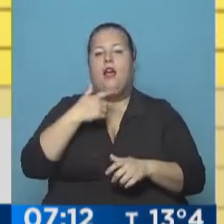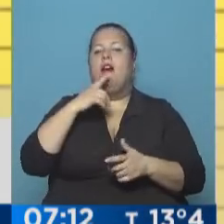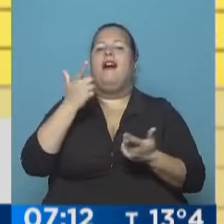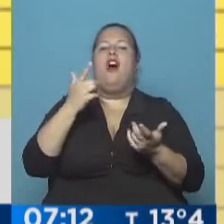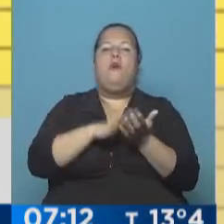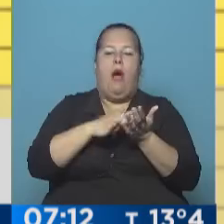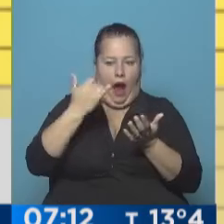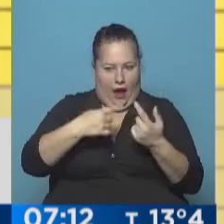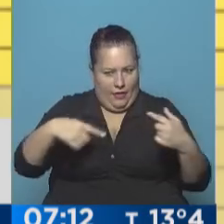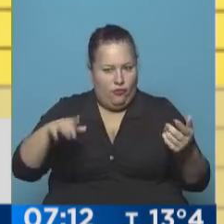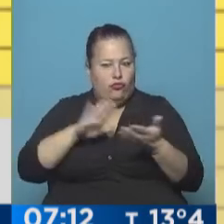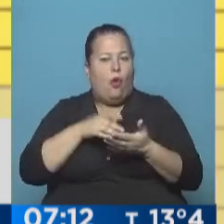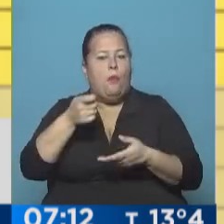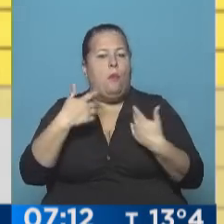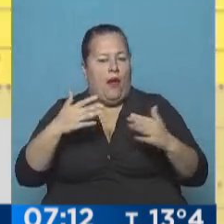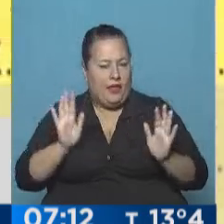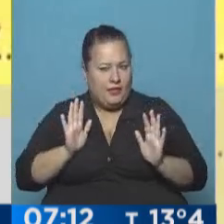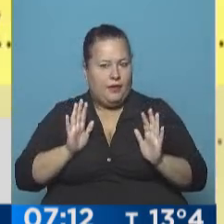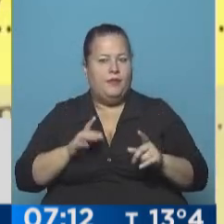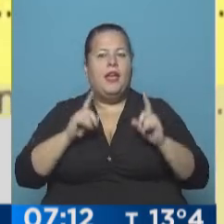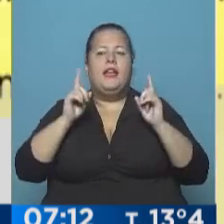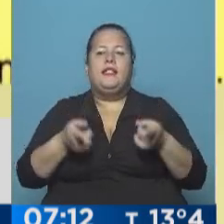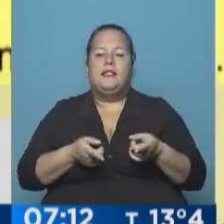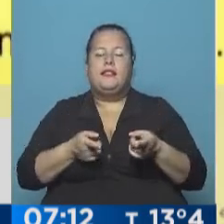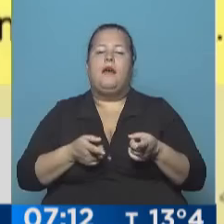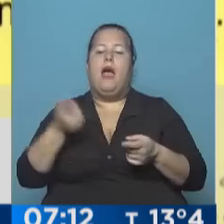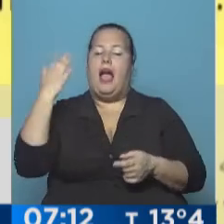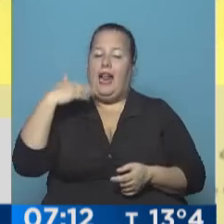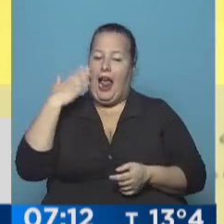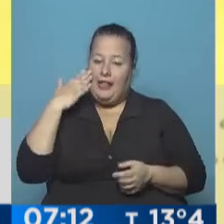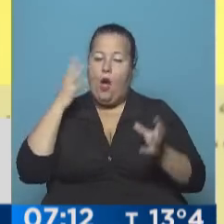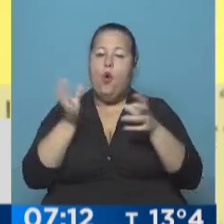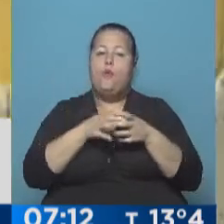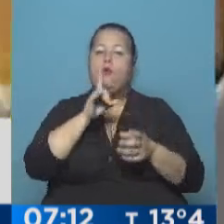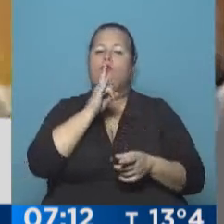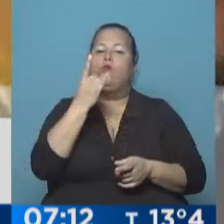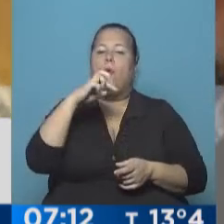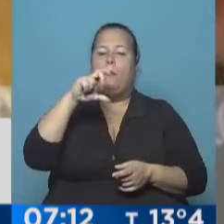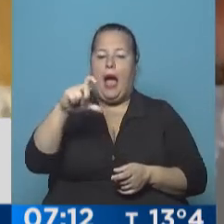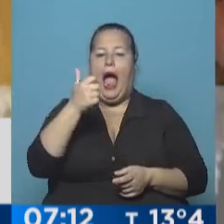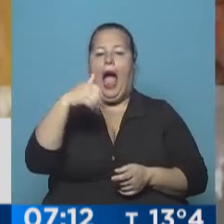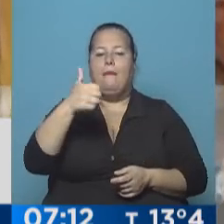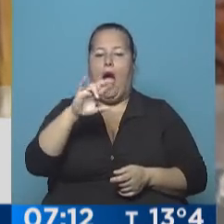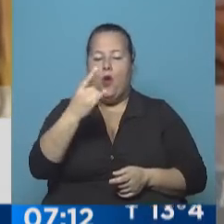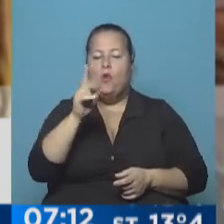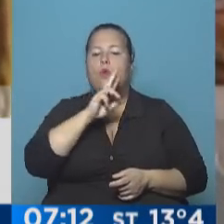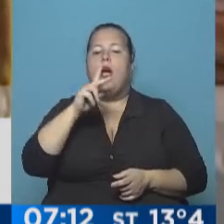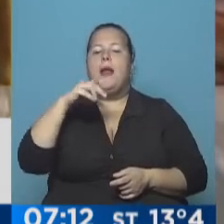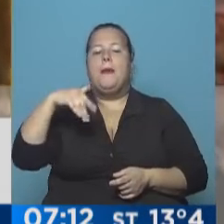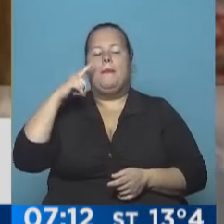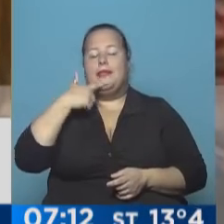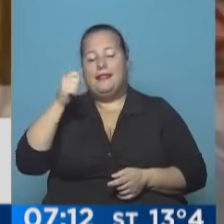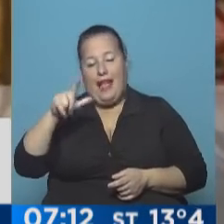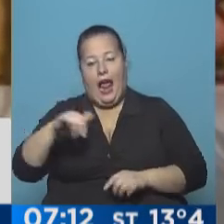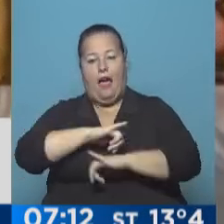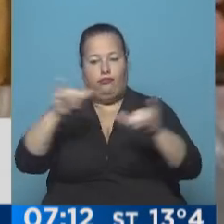ninguna hipótesis en relación al homicidio. Vamos a también contarte que por la tarde de ayer la agrupación Tupac Amaru, liderada por Milagro Sala, emitió